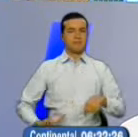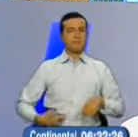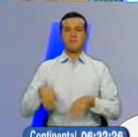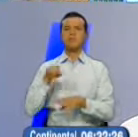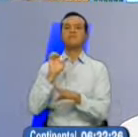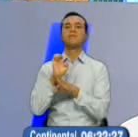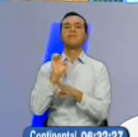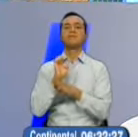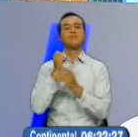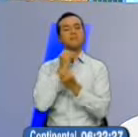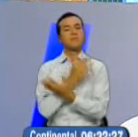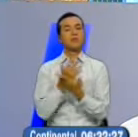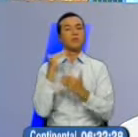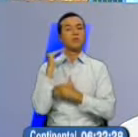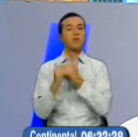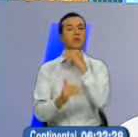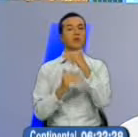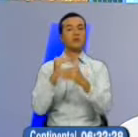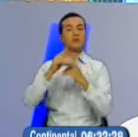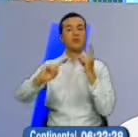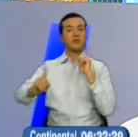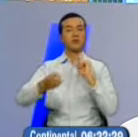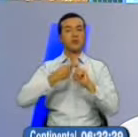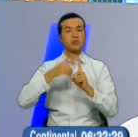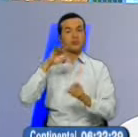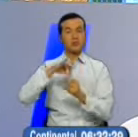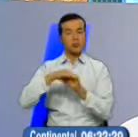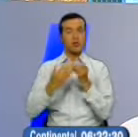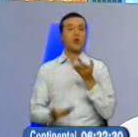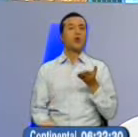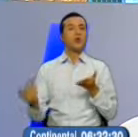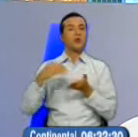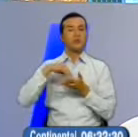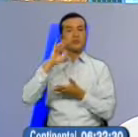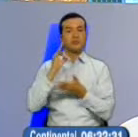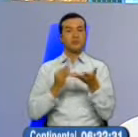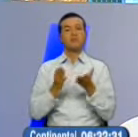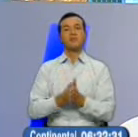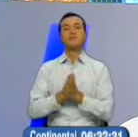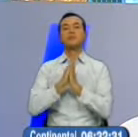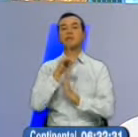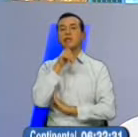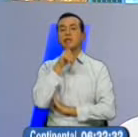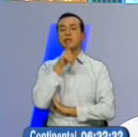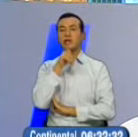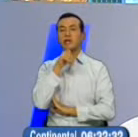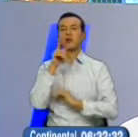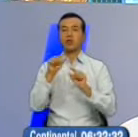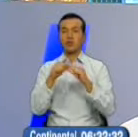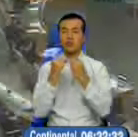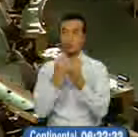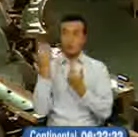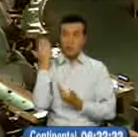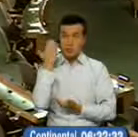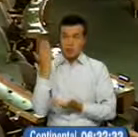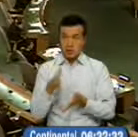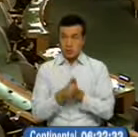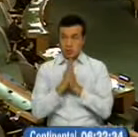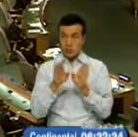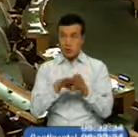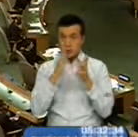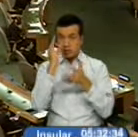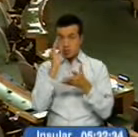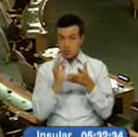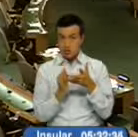Ecuador. Se destacó el proceso durante la primera vuelta y el recuento realizado a petición del movimiento perdedor. Este 19 de abril,